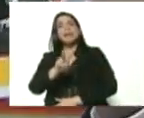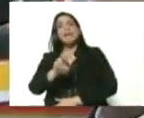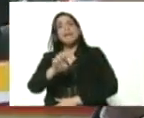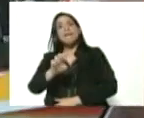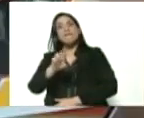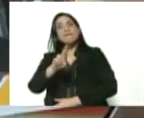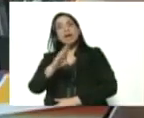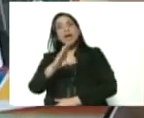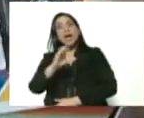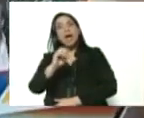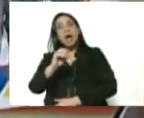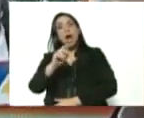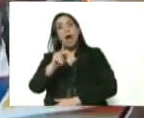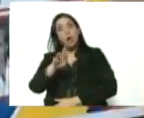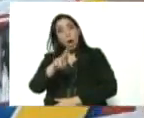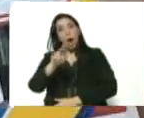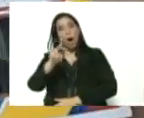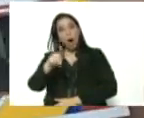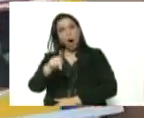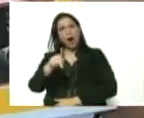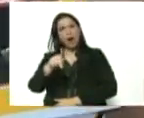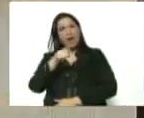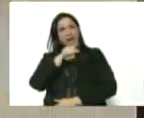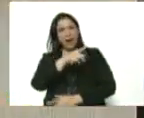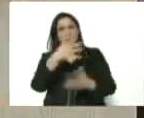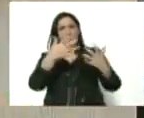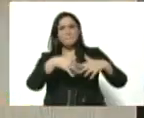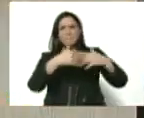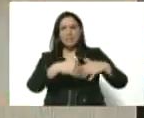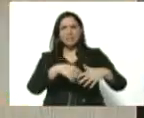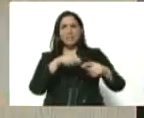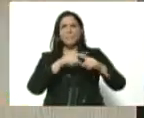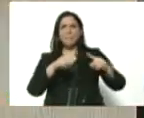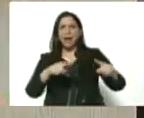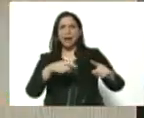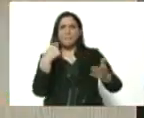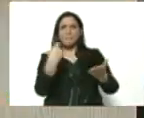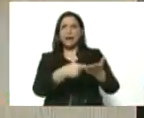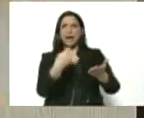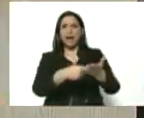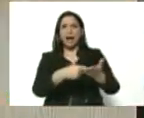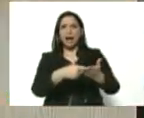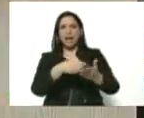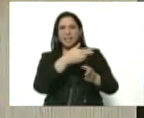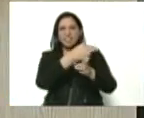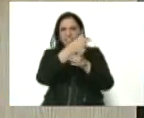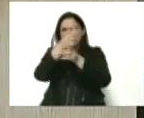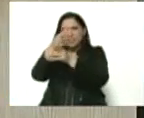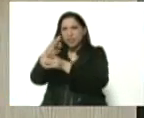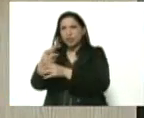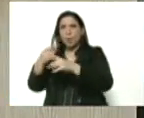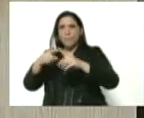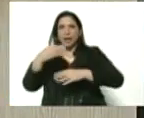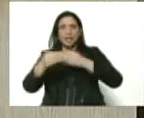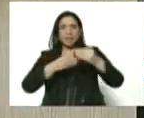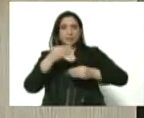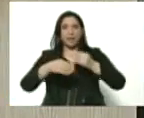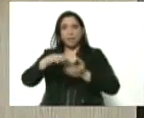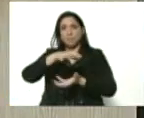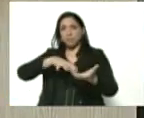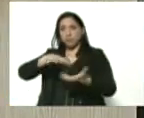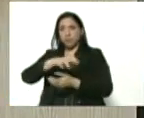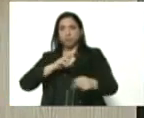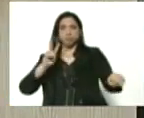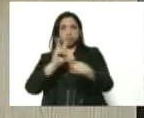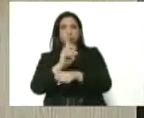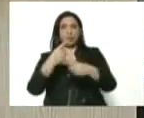una empresa para alquilar mercenarios y asesinos que vayan a asolar y a generar situaciones de zozobra en